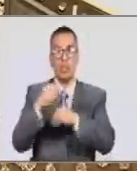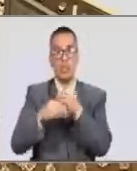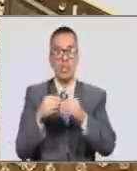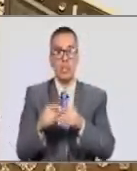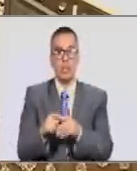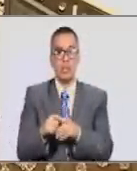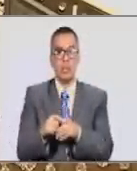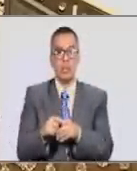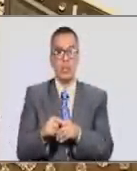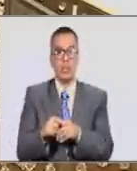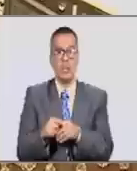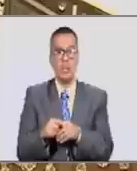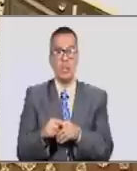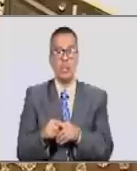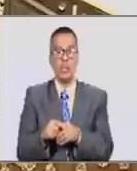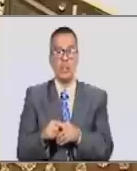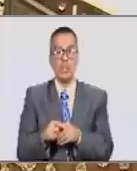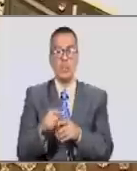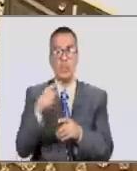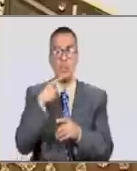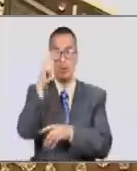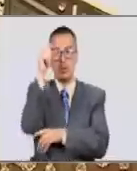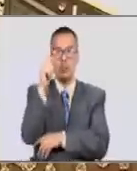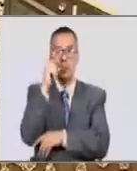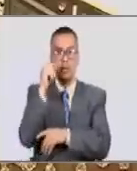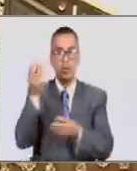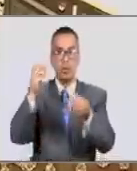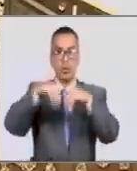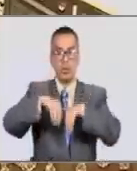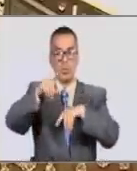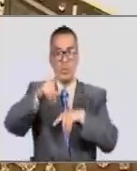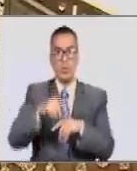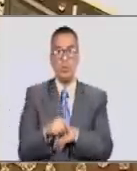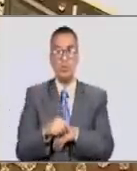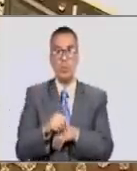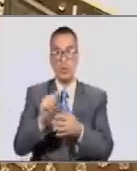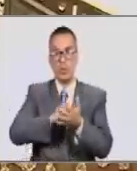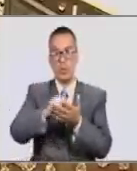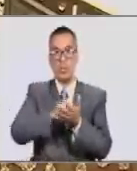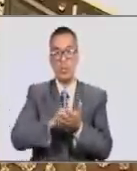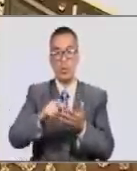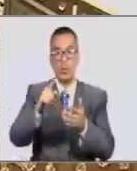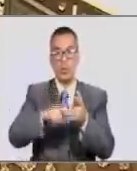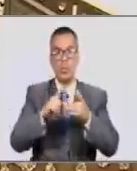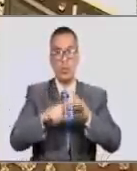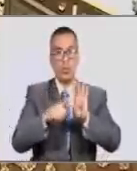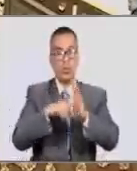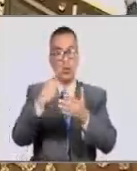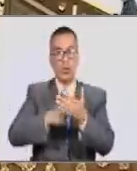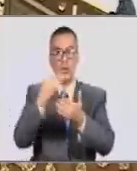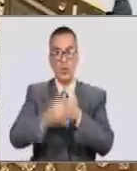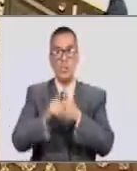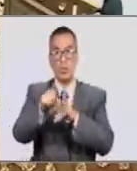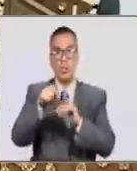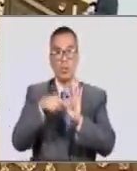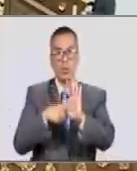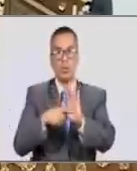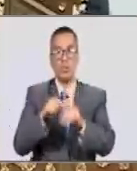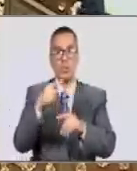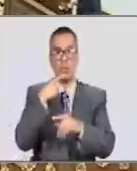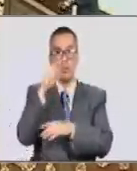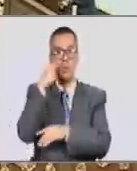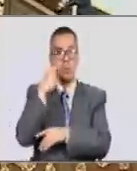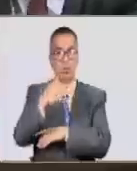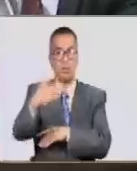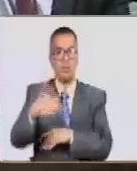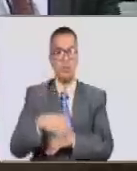diputado, yo no entiendo para derecho a palabra. Los diputados y diputadas que estén de acuerdo con el artículo, con la supresión planteada por el diputado Rondero, manifiéstenos con la